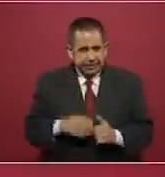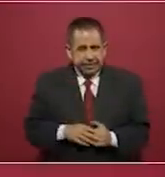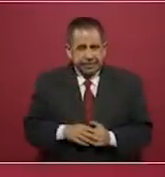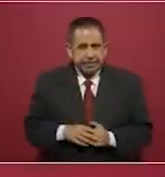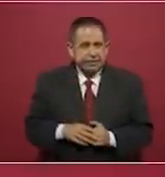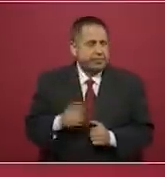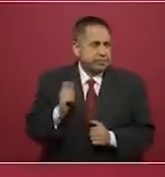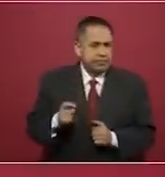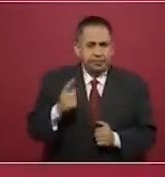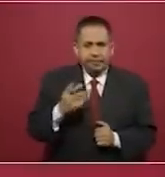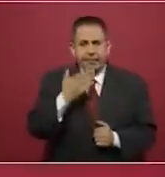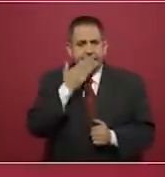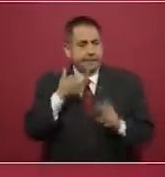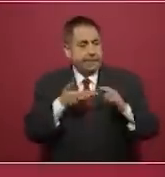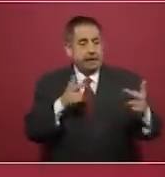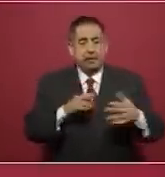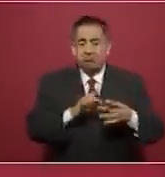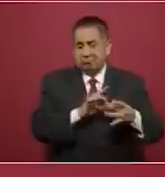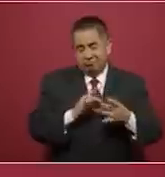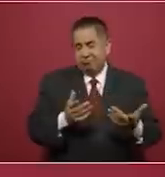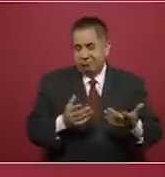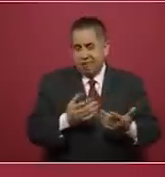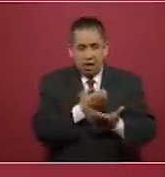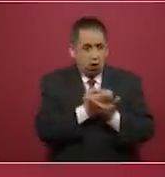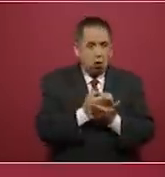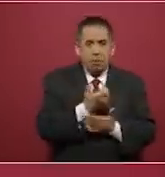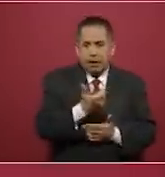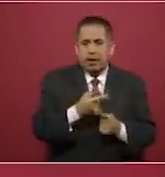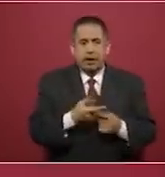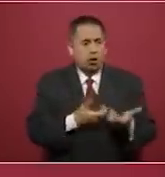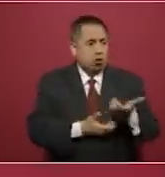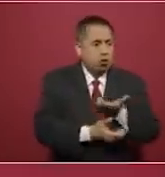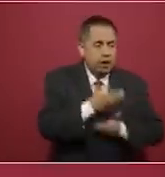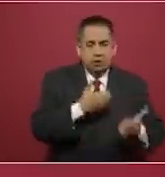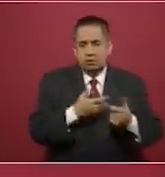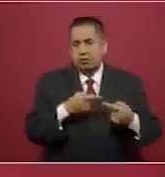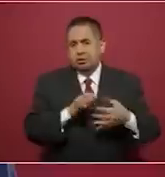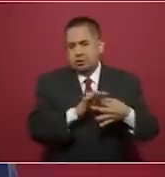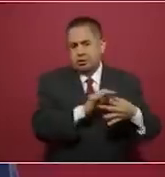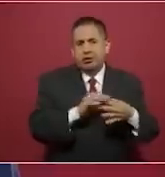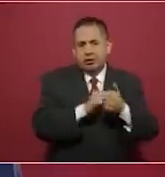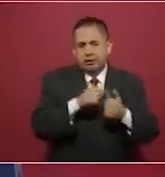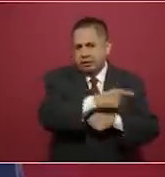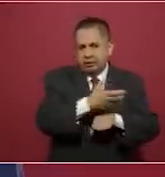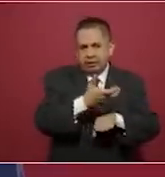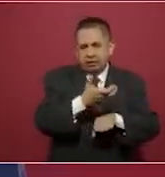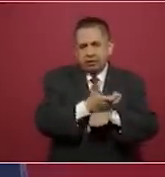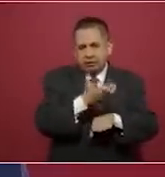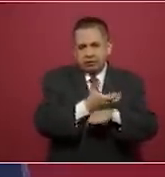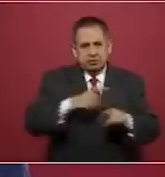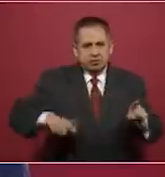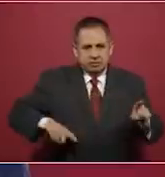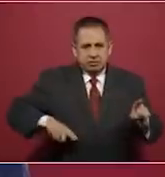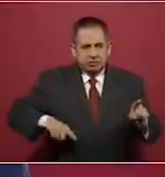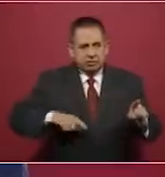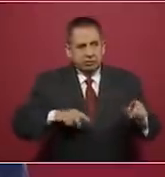una relación económica comercial muy importante con el gobierno